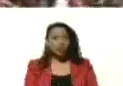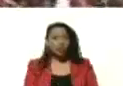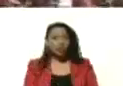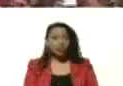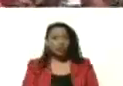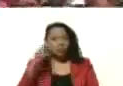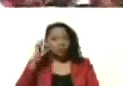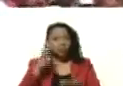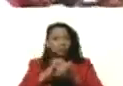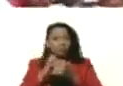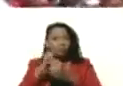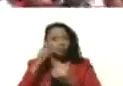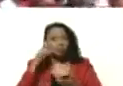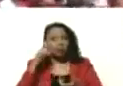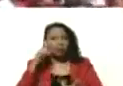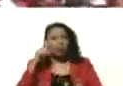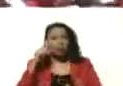Noy Guerrero,